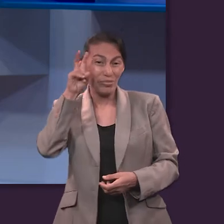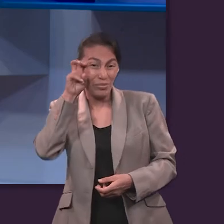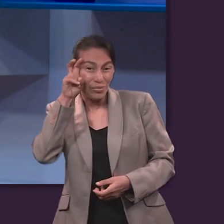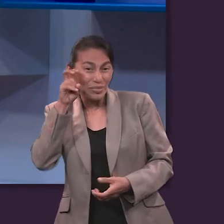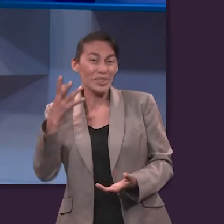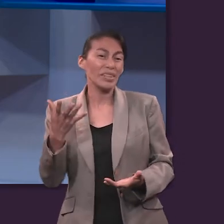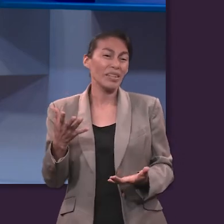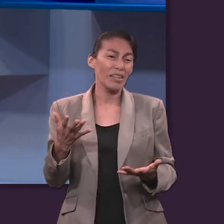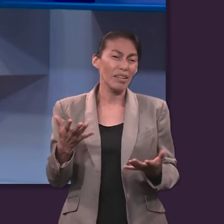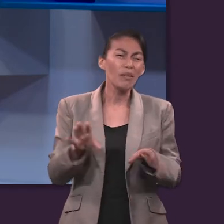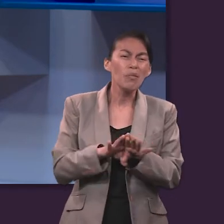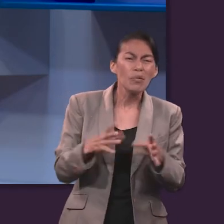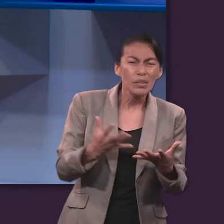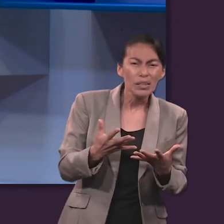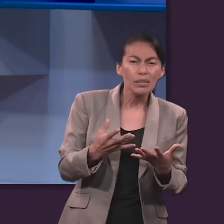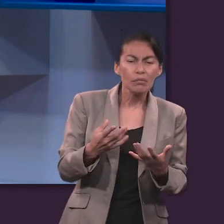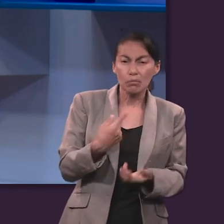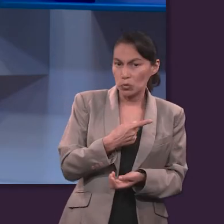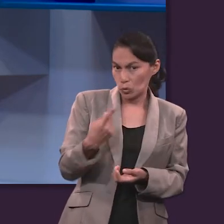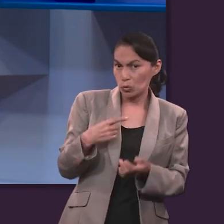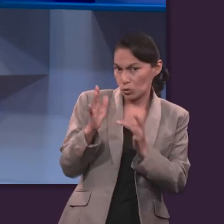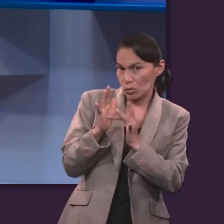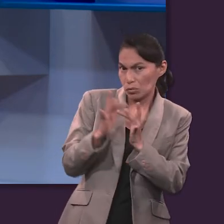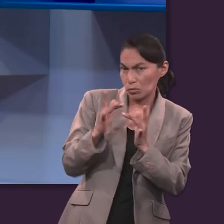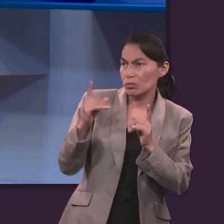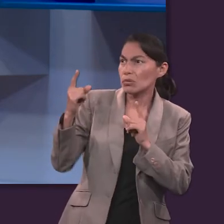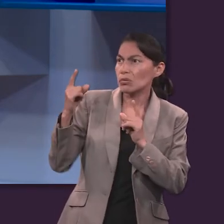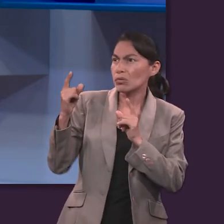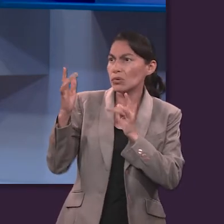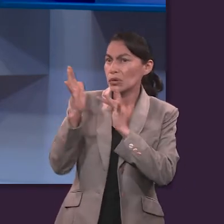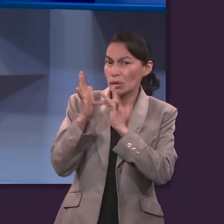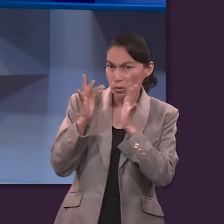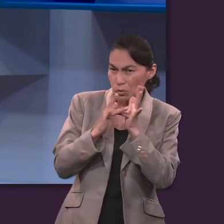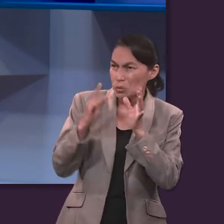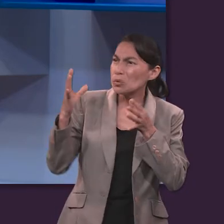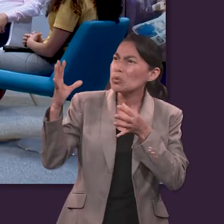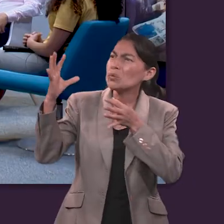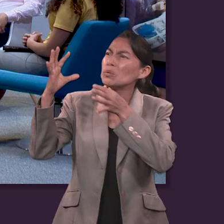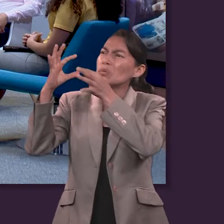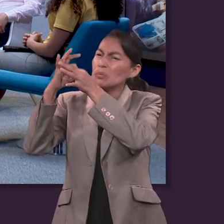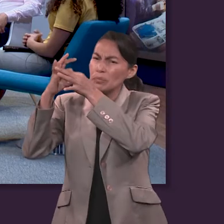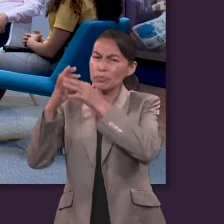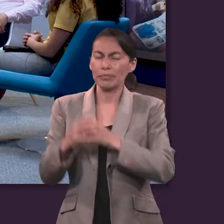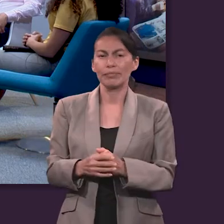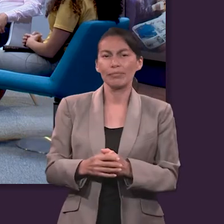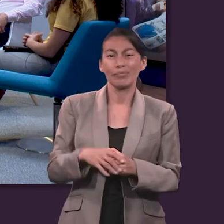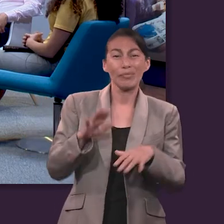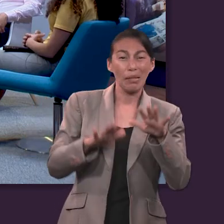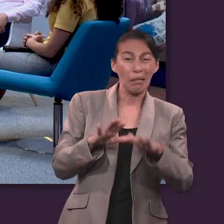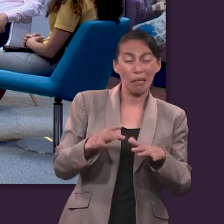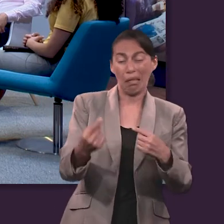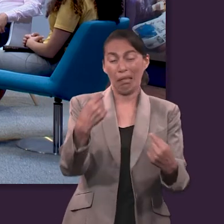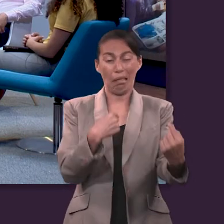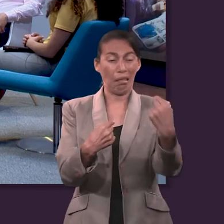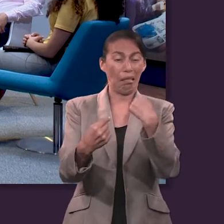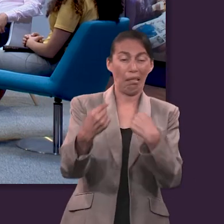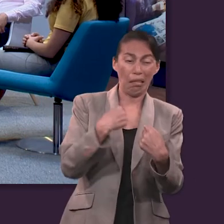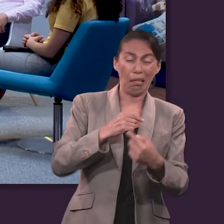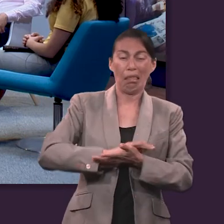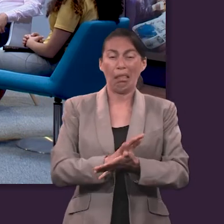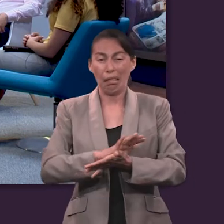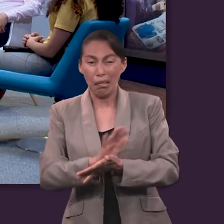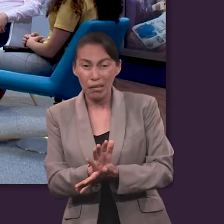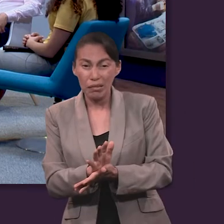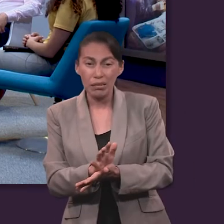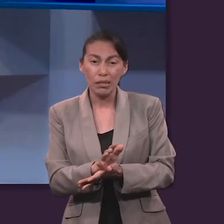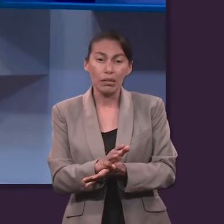envidia? Claro, debemos ir a Jesús, debemos orar, a veces nos tratan mal y es